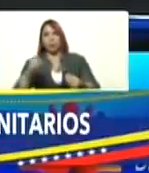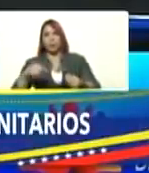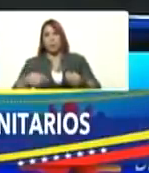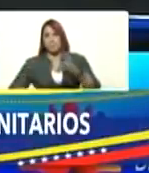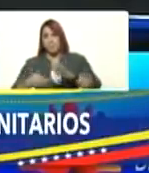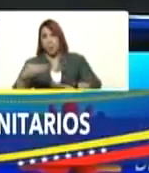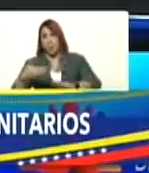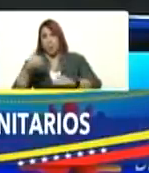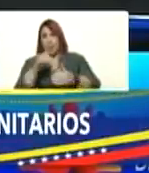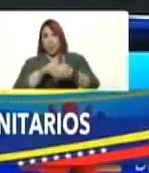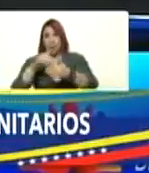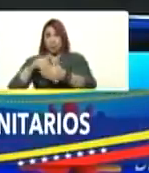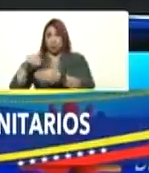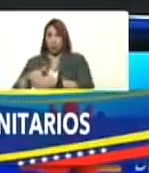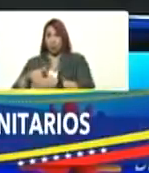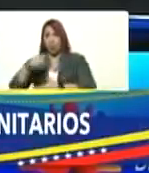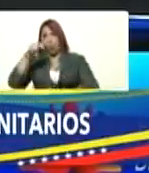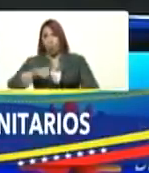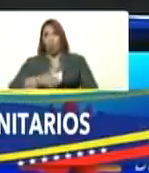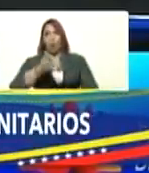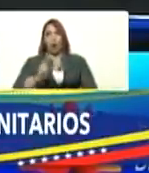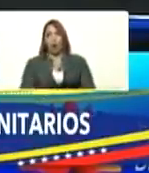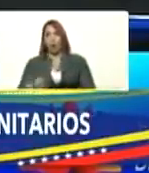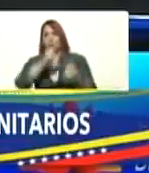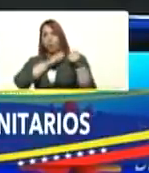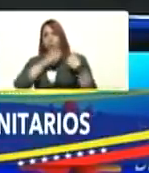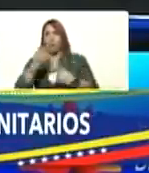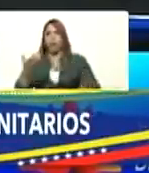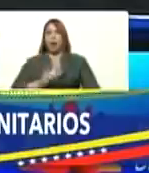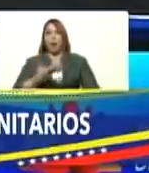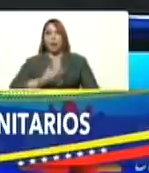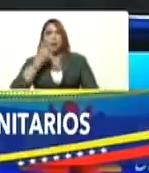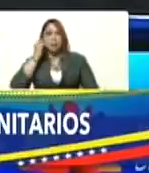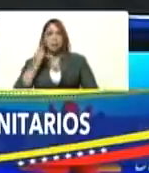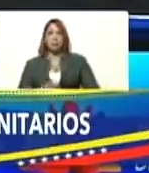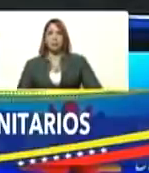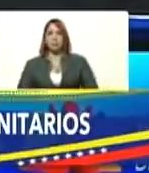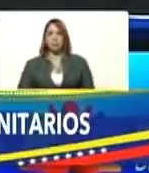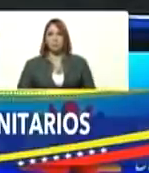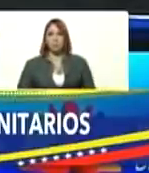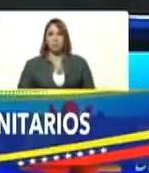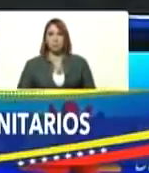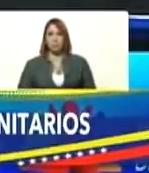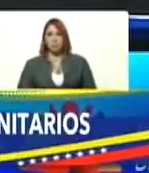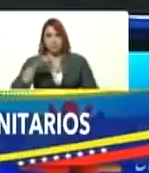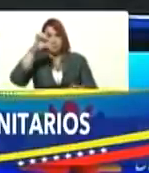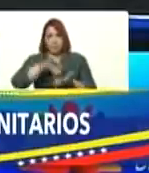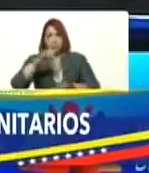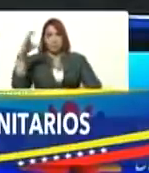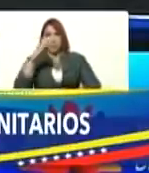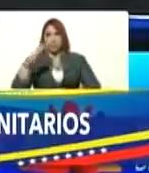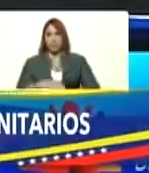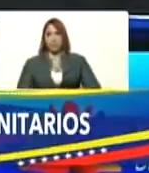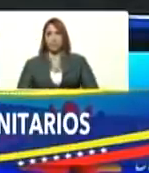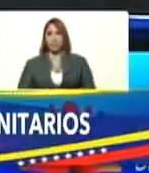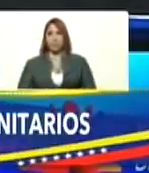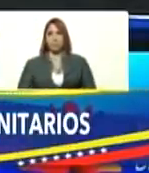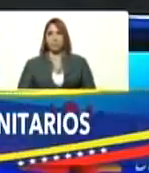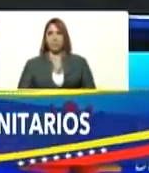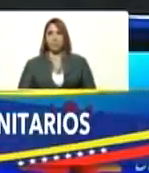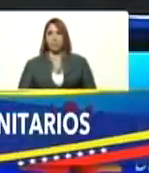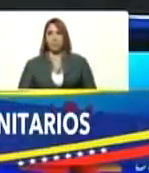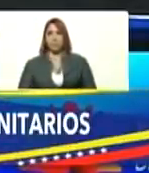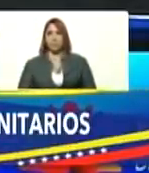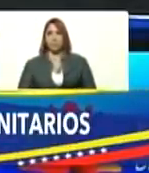elecciones y hoy es la gran alcaldesa de la ciudad capital de la ciudad